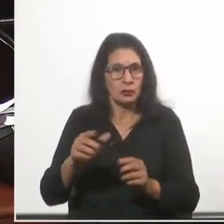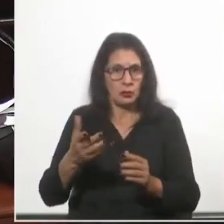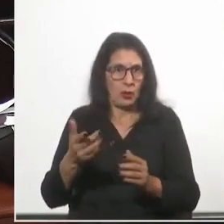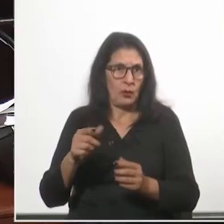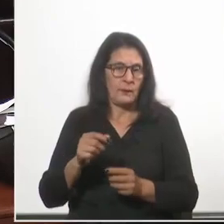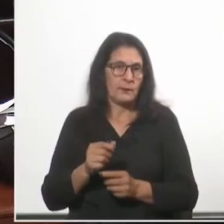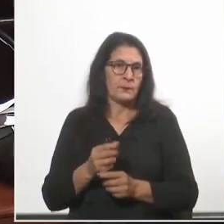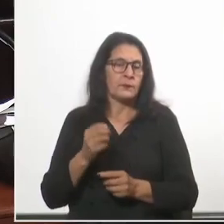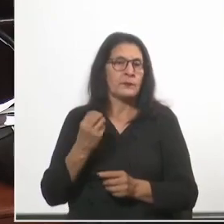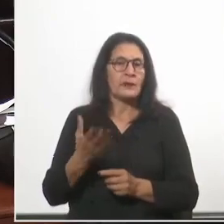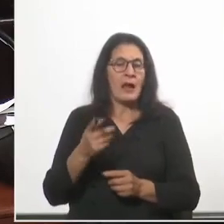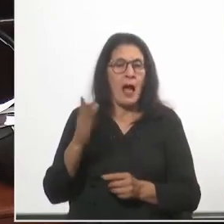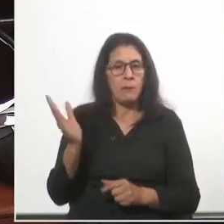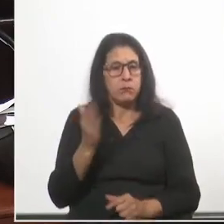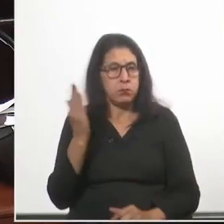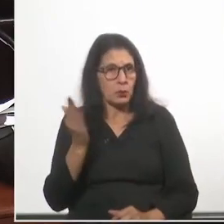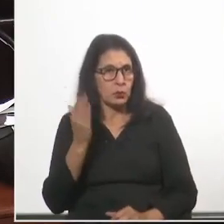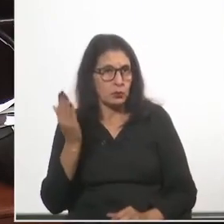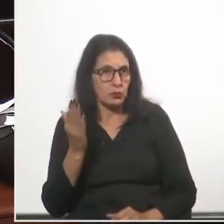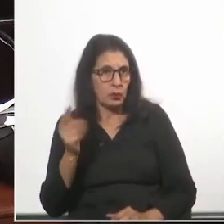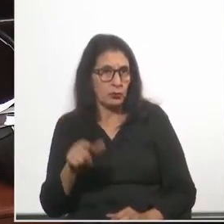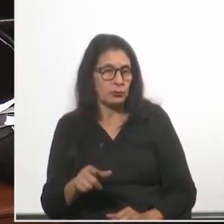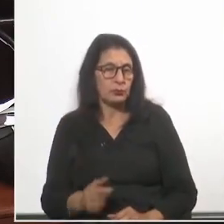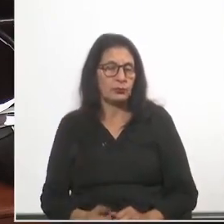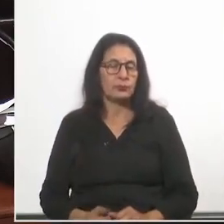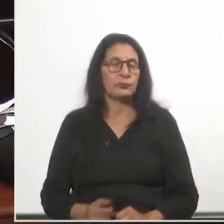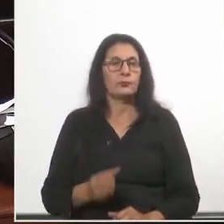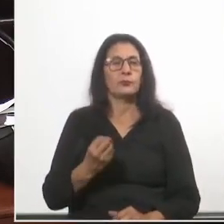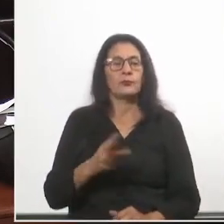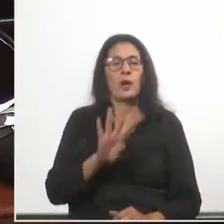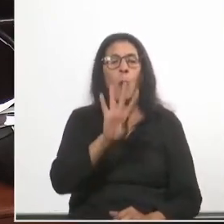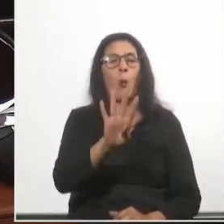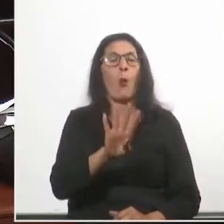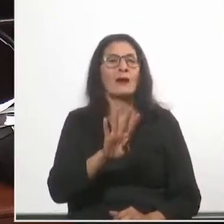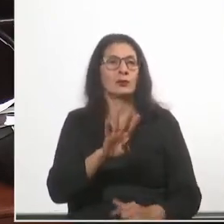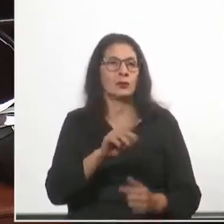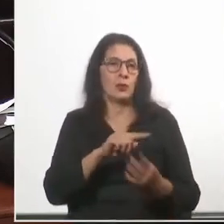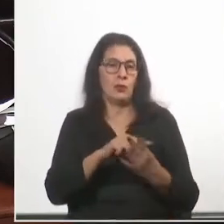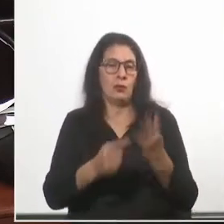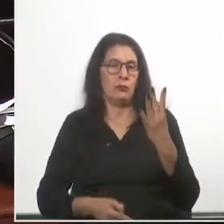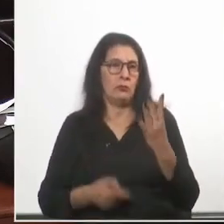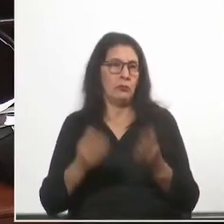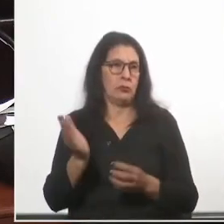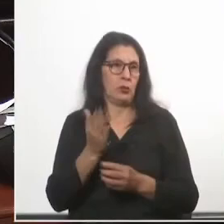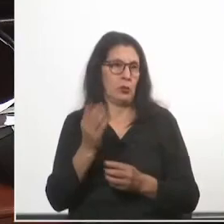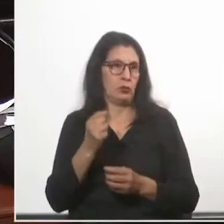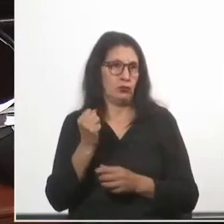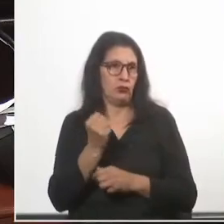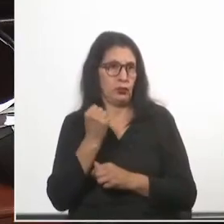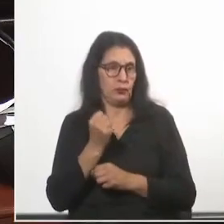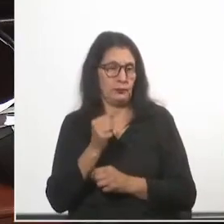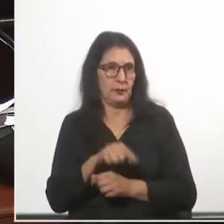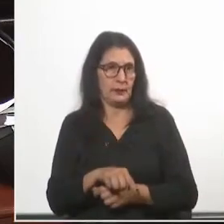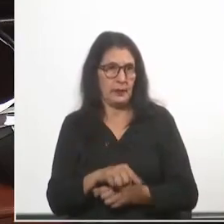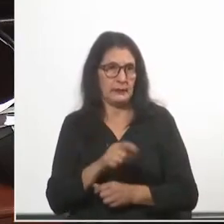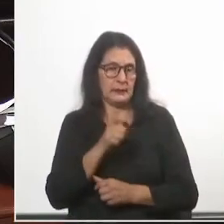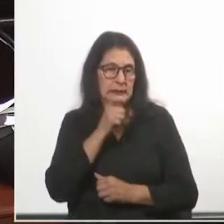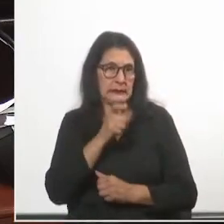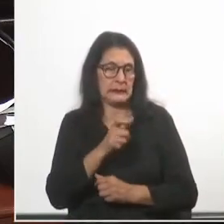inciden en la producción de los cuatro productos que significan